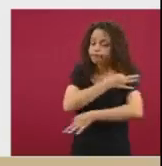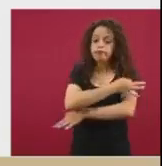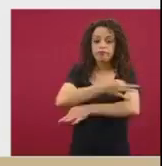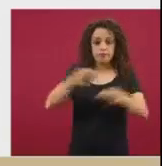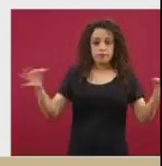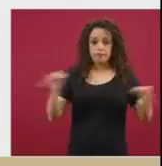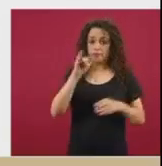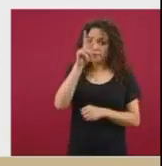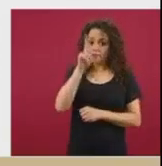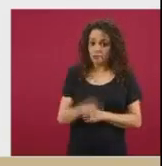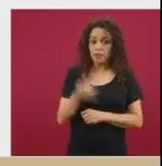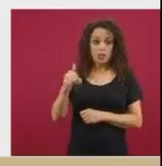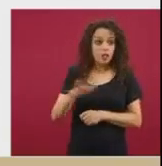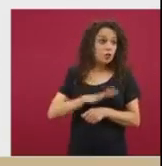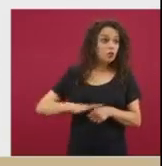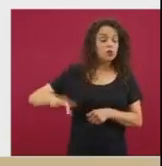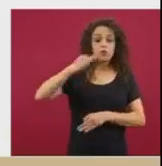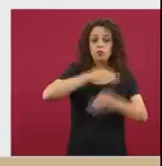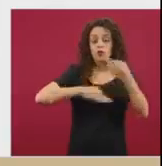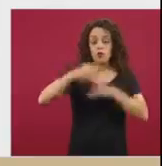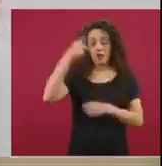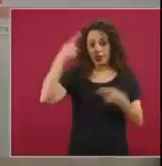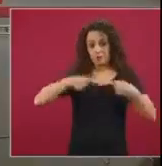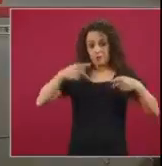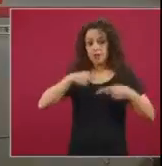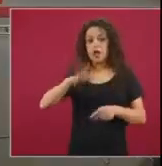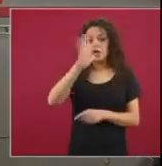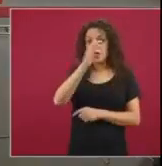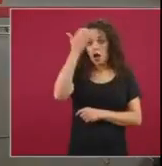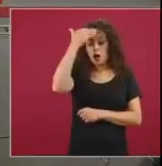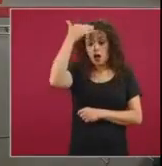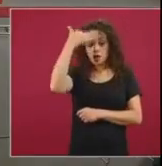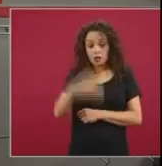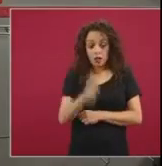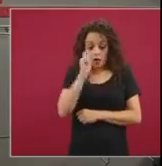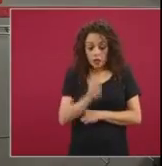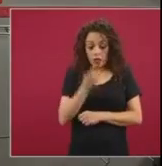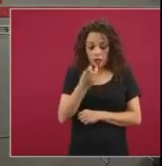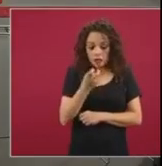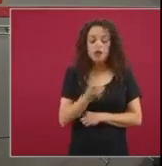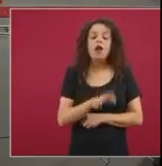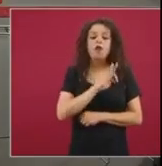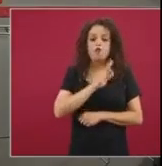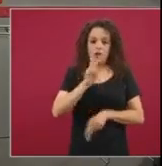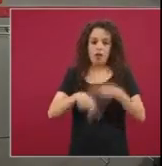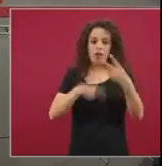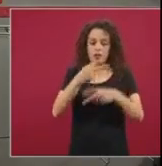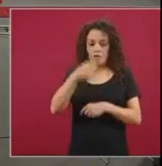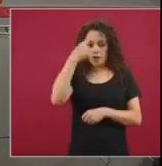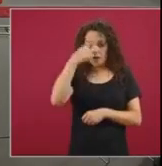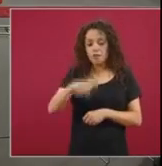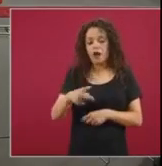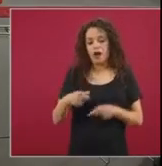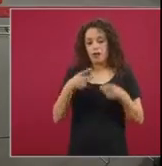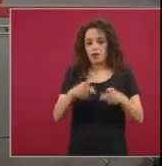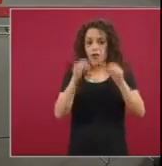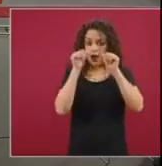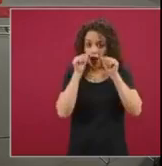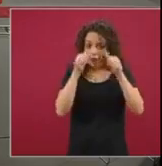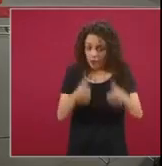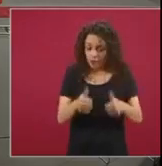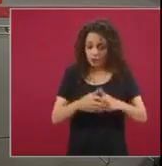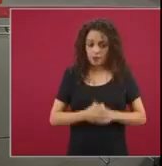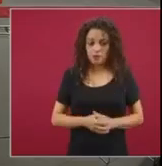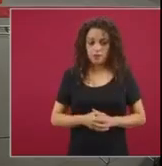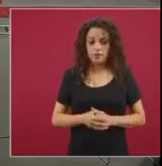empoderamiento de la población, y que el personal de salud también se haga copartícipe de esta atención. La evaluación neurológica, que debe de ser desde que nosotros